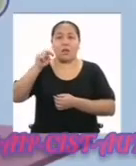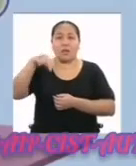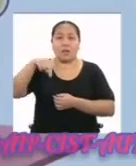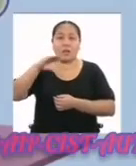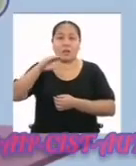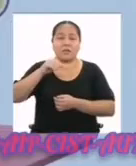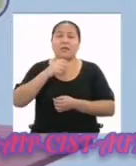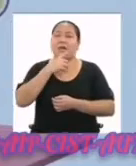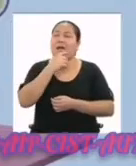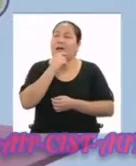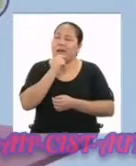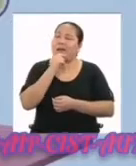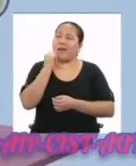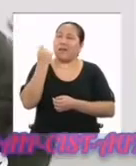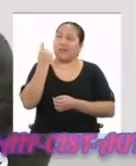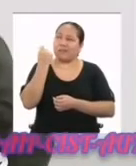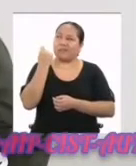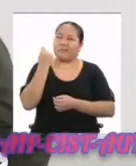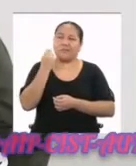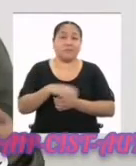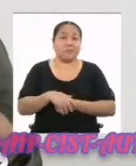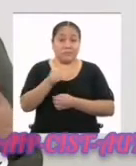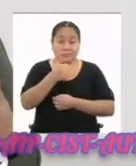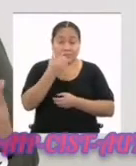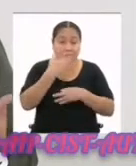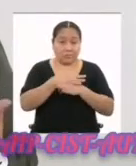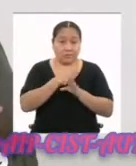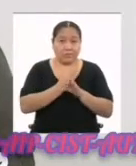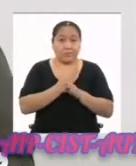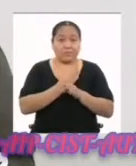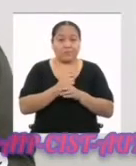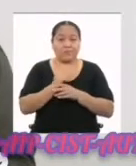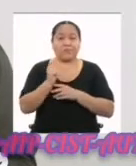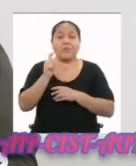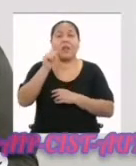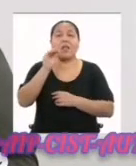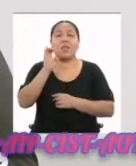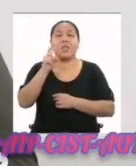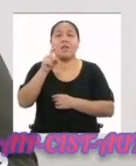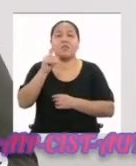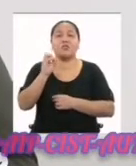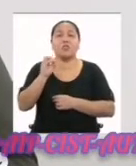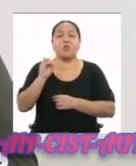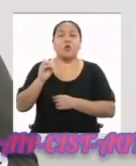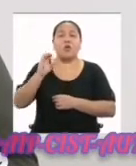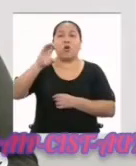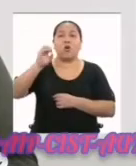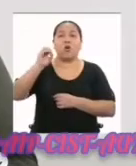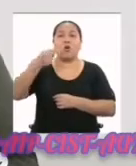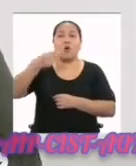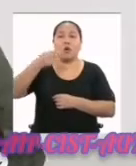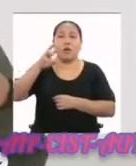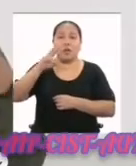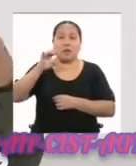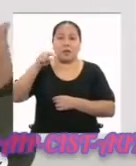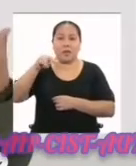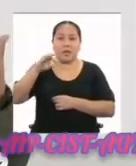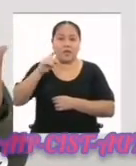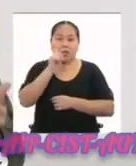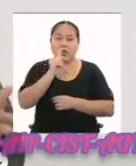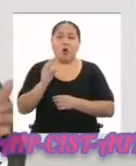Ah, ya voy entendiendo. Otra manera de hacer un texto coherente es no repitiendo ideas